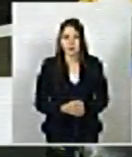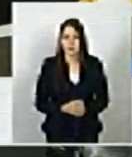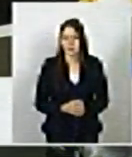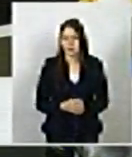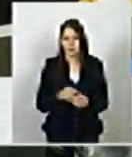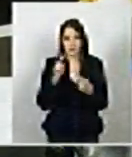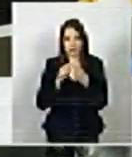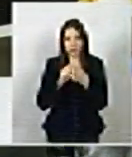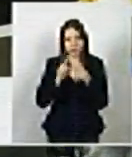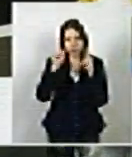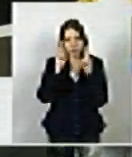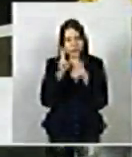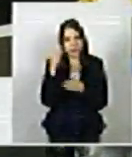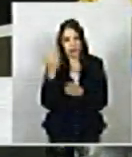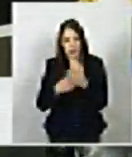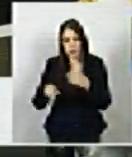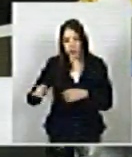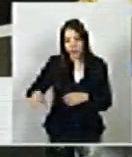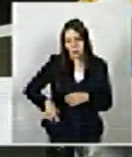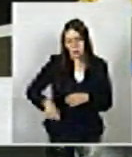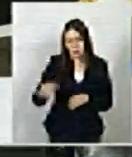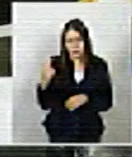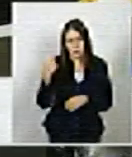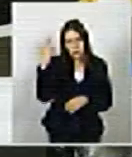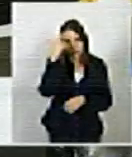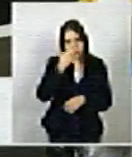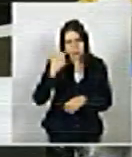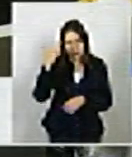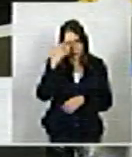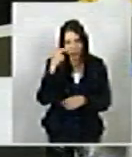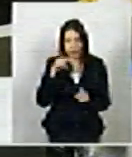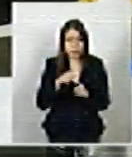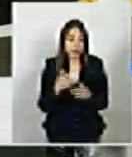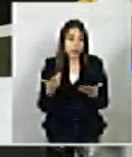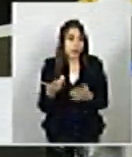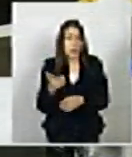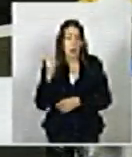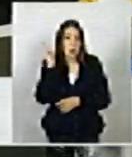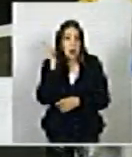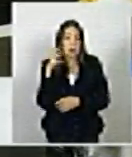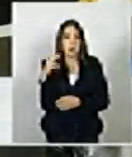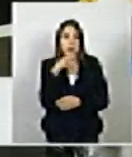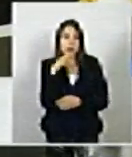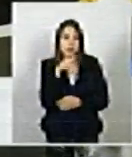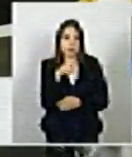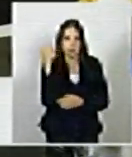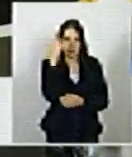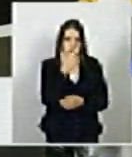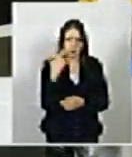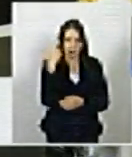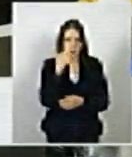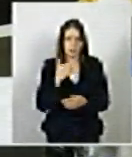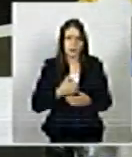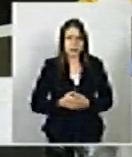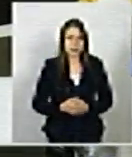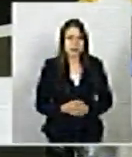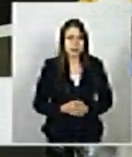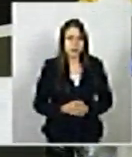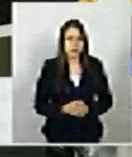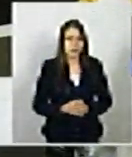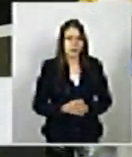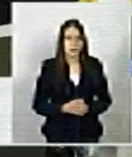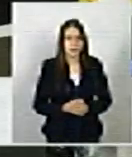gobierno y ojalá lo revise pronto creo que una de las cosas que